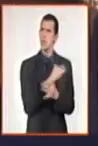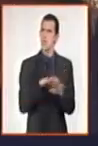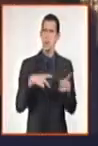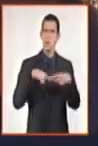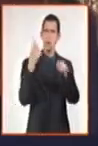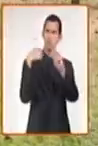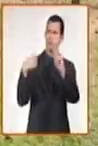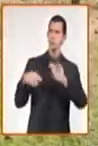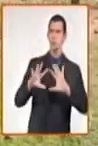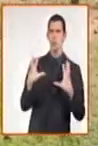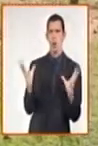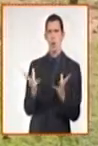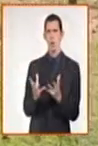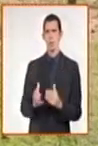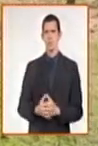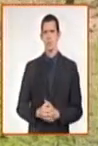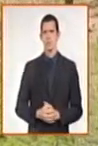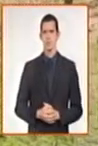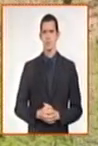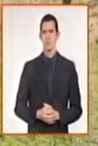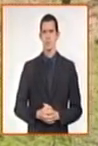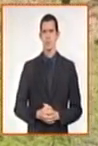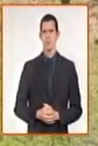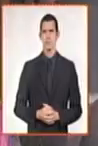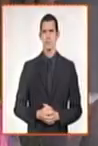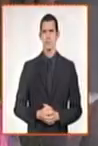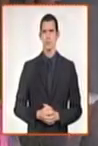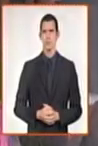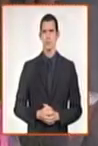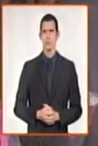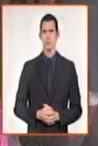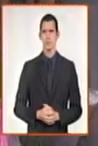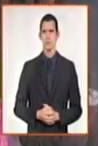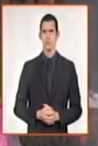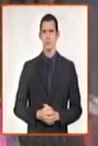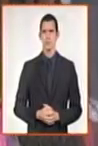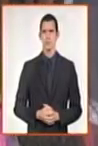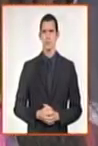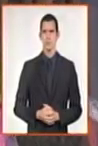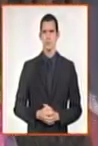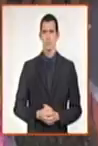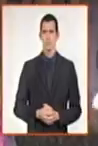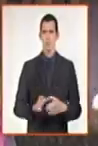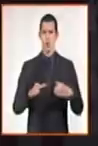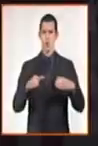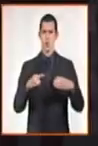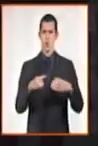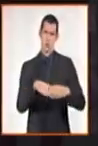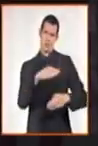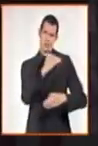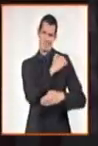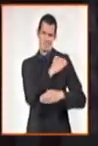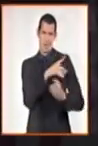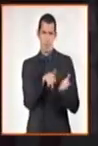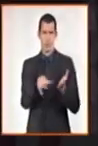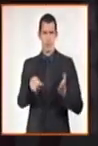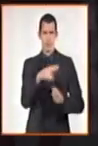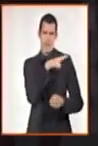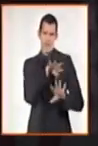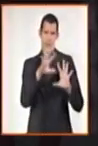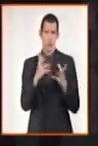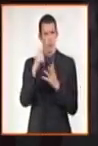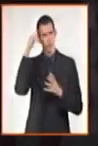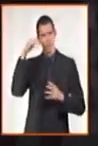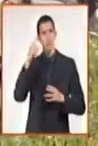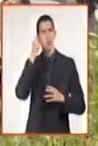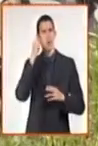básica ya la he vendido. Hasta ese punto llegó la presidenta del Consejo de Defensa Provincial, Yamilés Ramos Cordero,